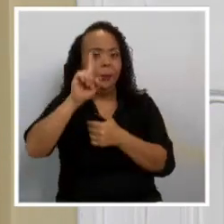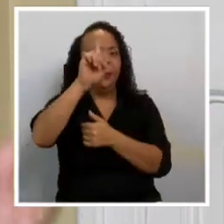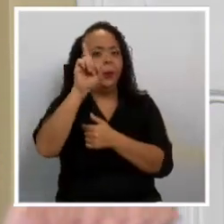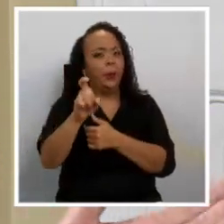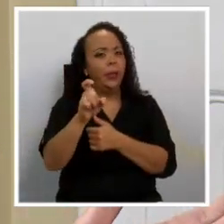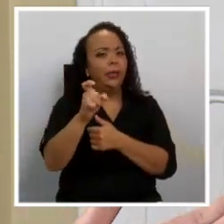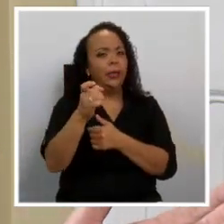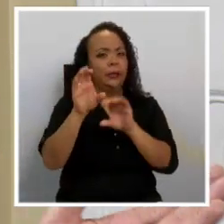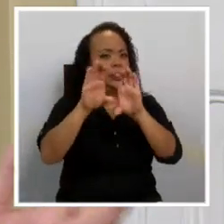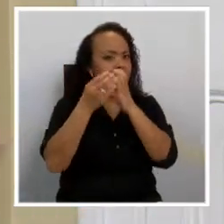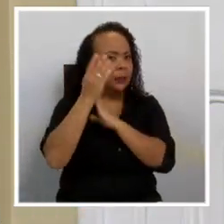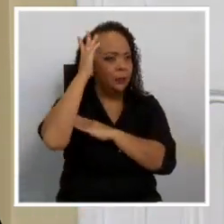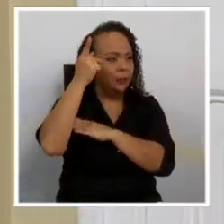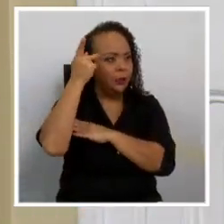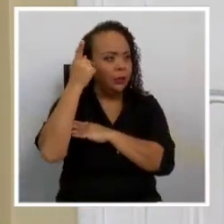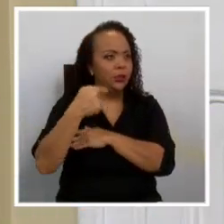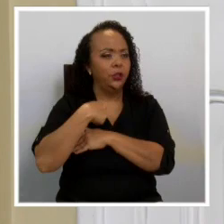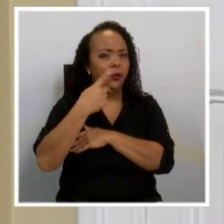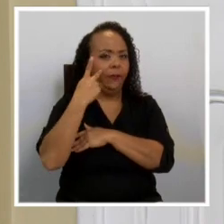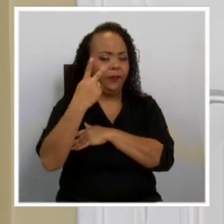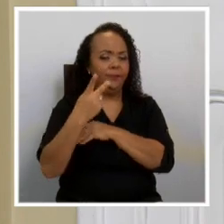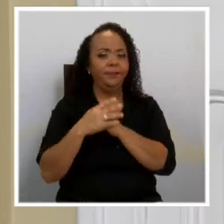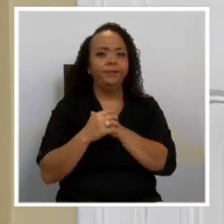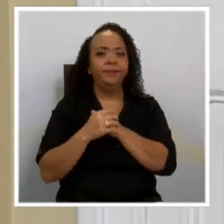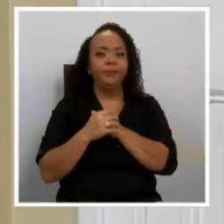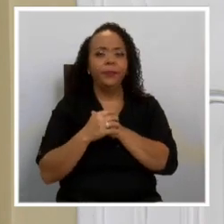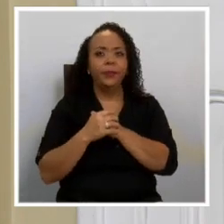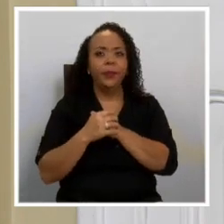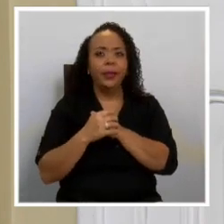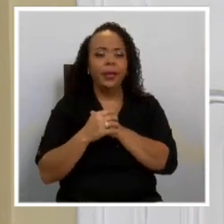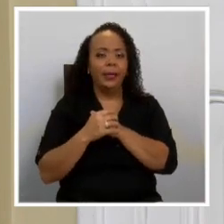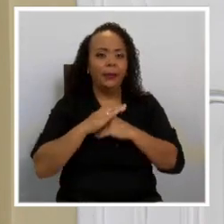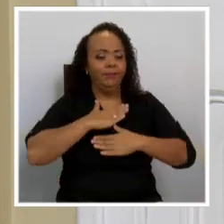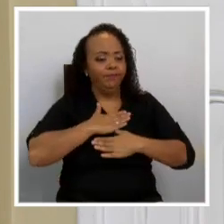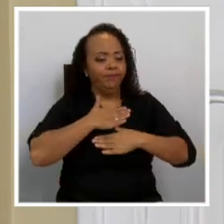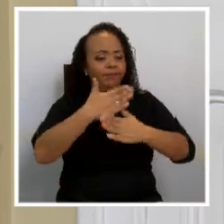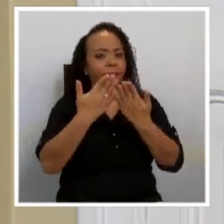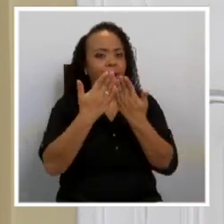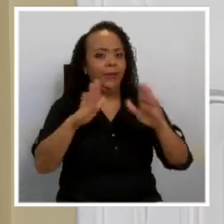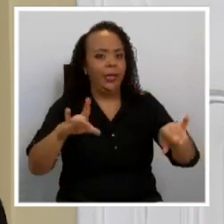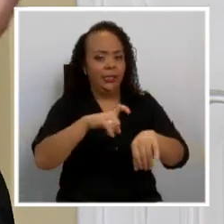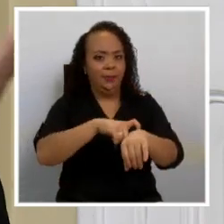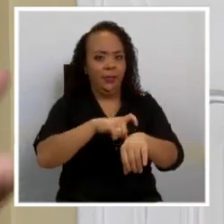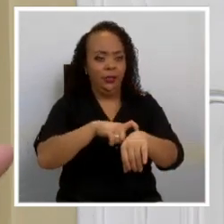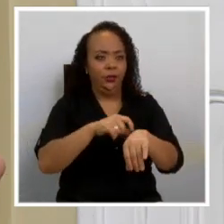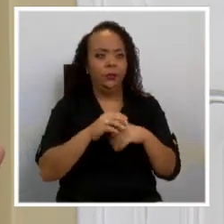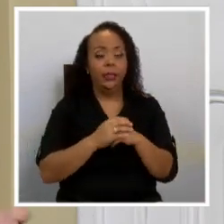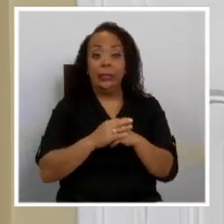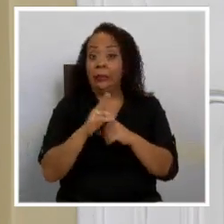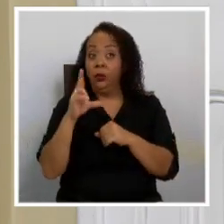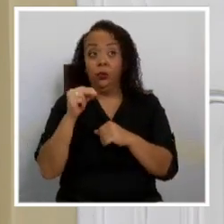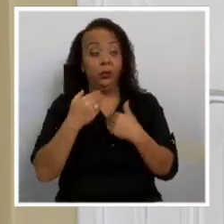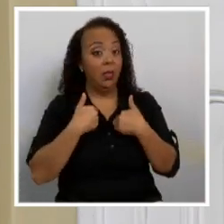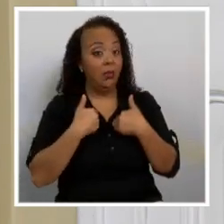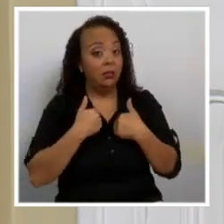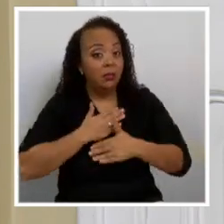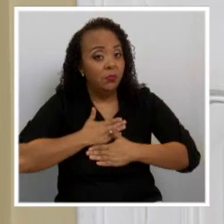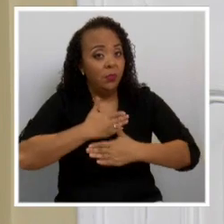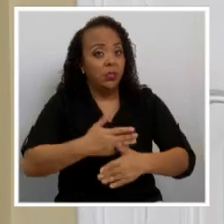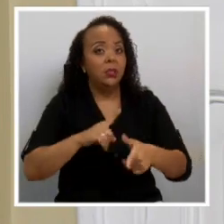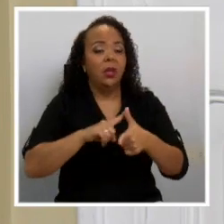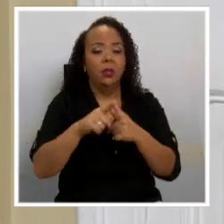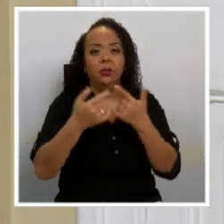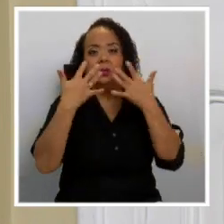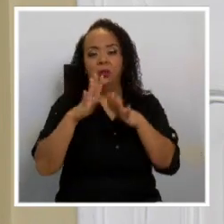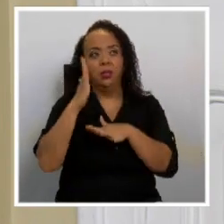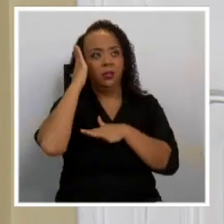si la clase política, que es lo que estás planteando, Laura, está dispuesta a abrir esos espacios. Si no está dispuesta, ya sabemos a